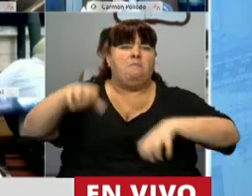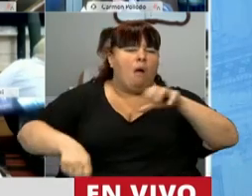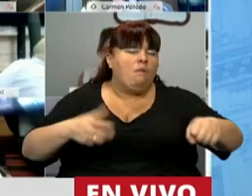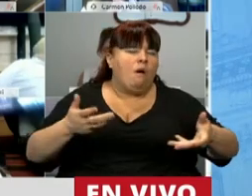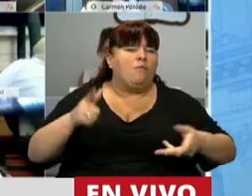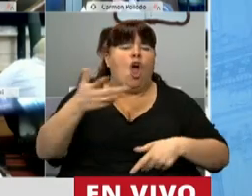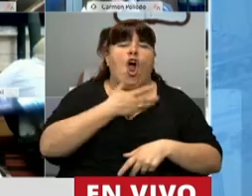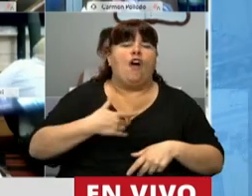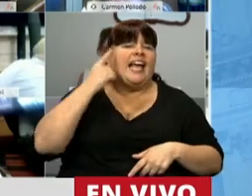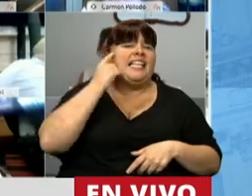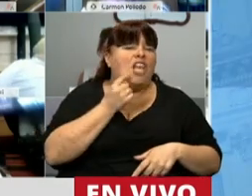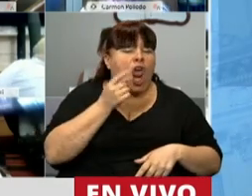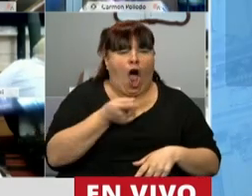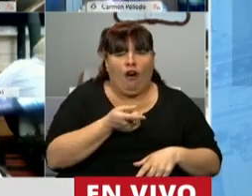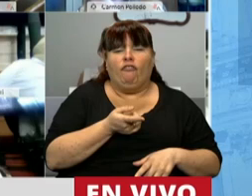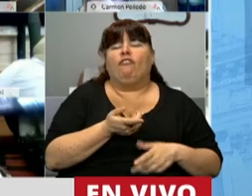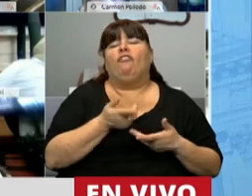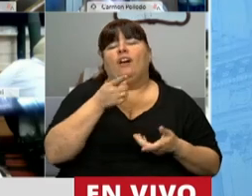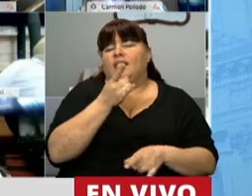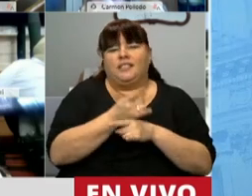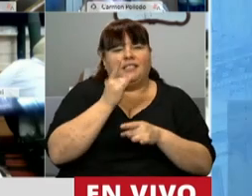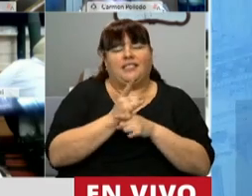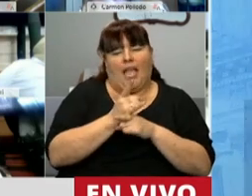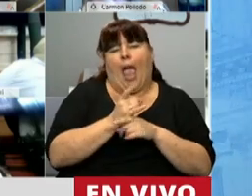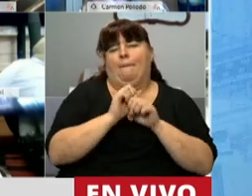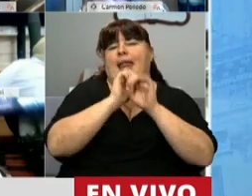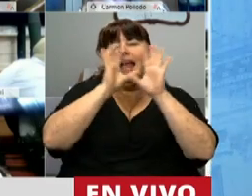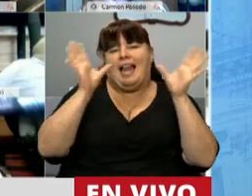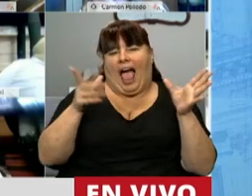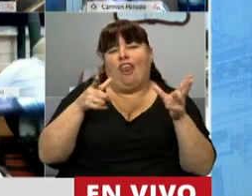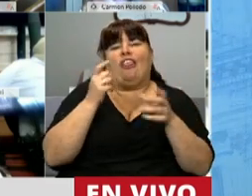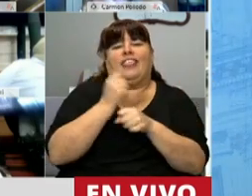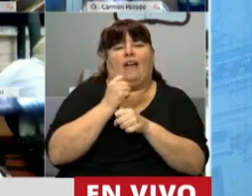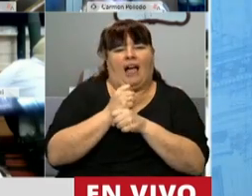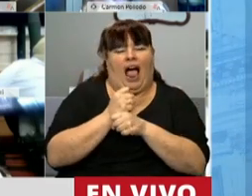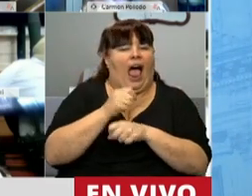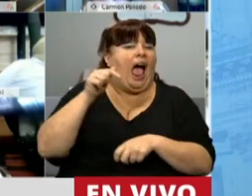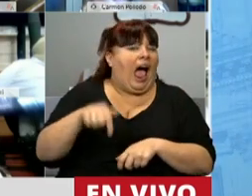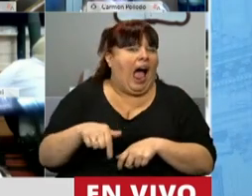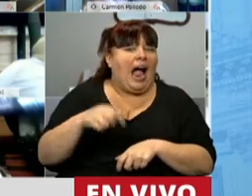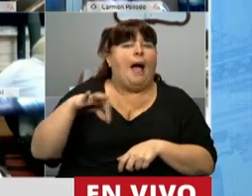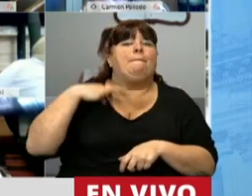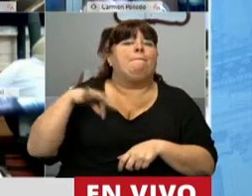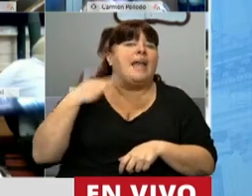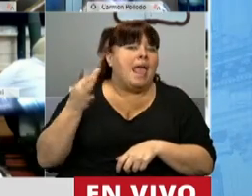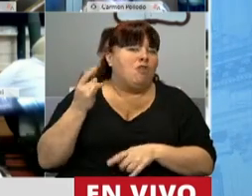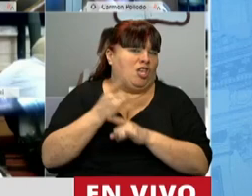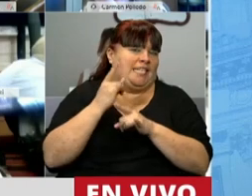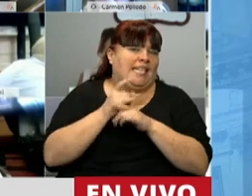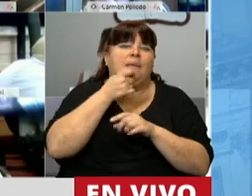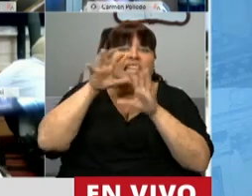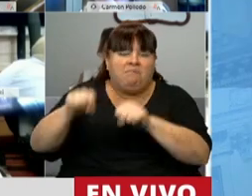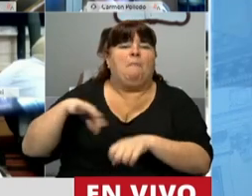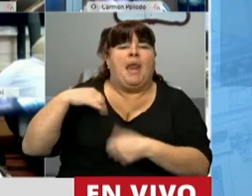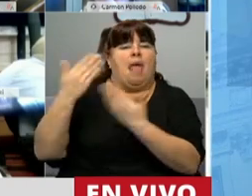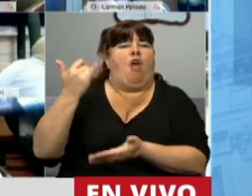el gobernador Kicillof, por supuesto, siempre es muy claro en su accionar. Acá el que tiene premio siempre es el que